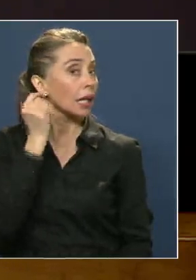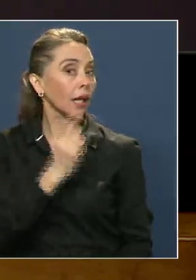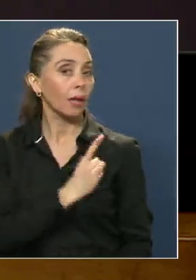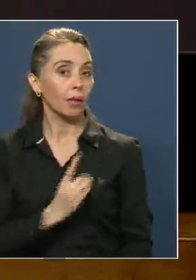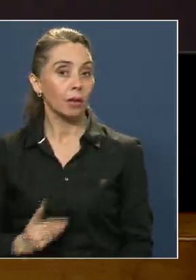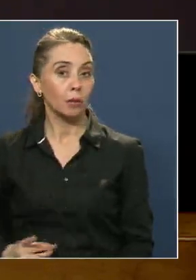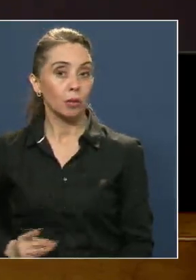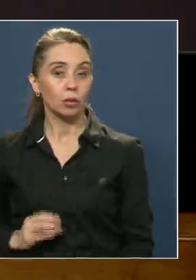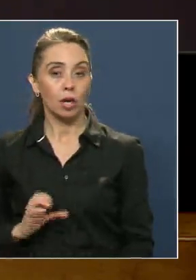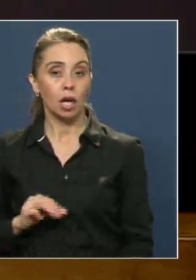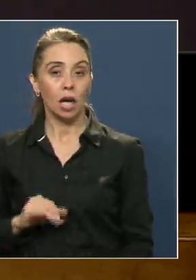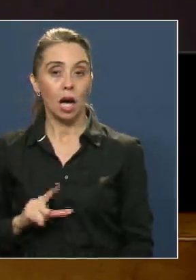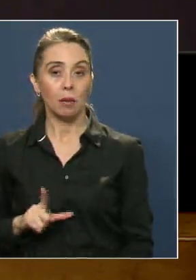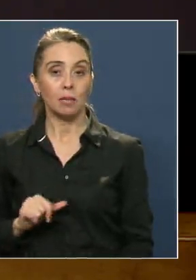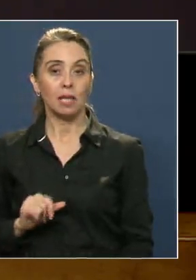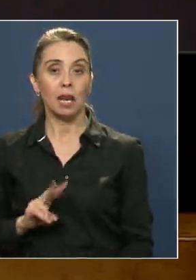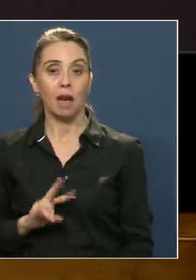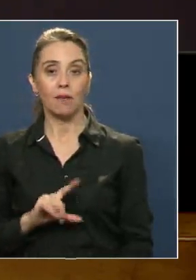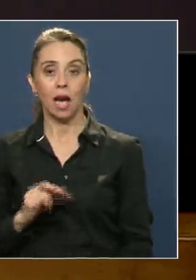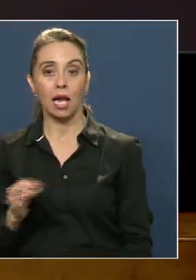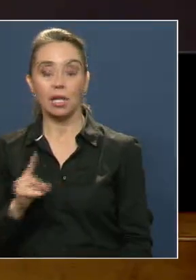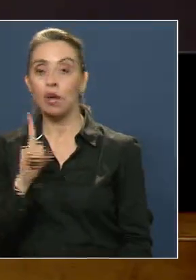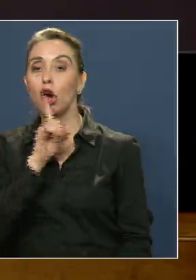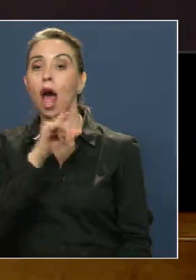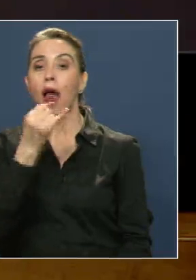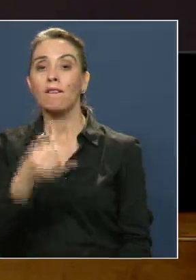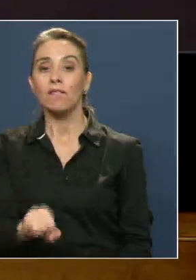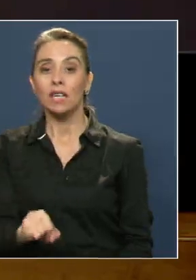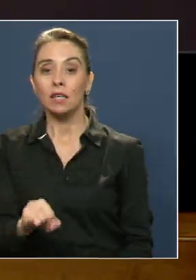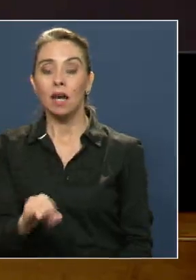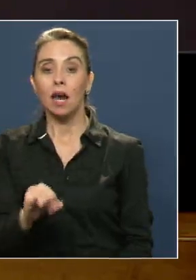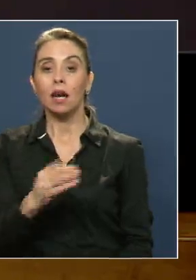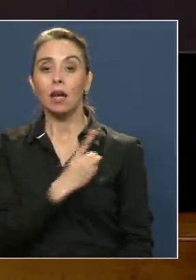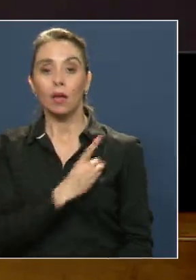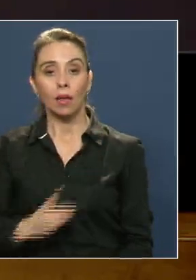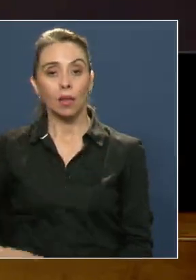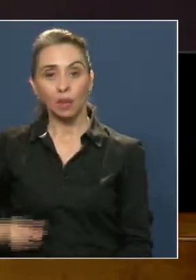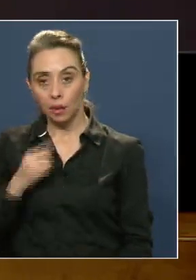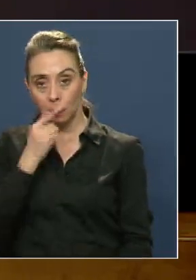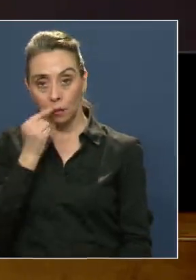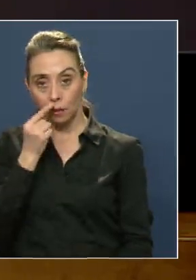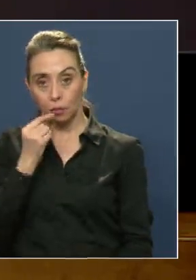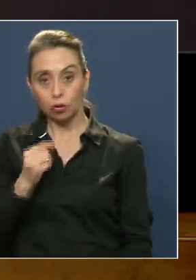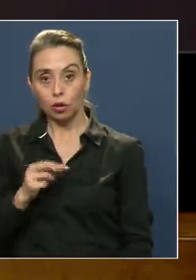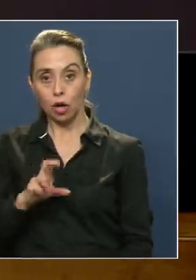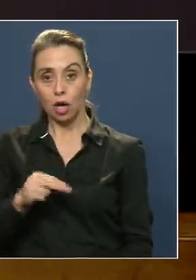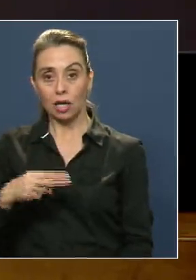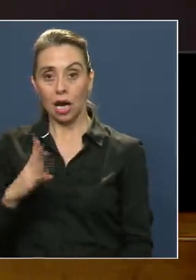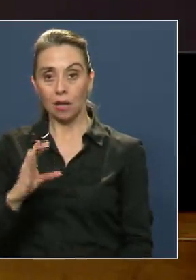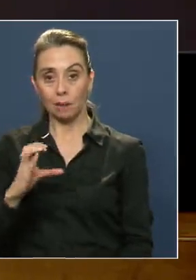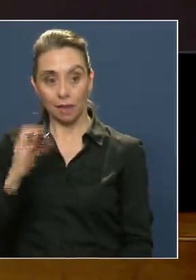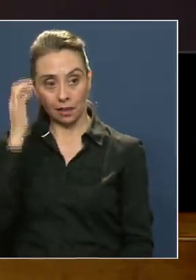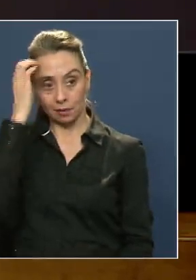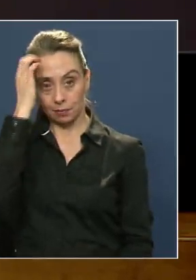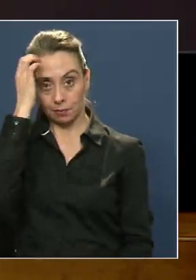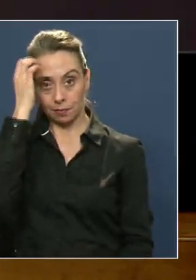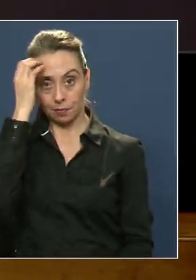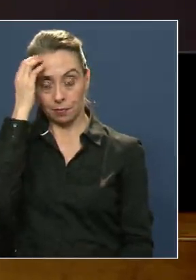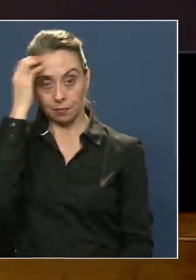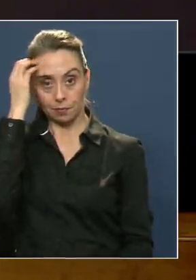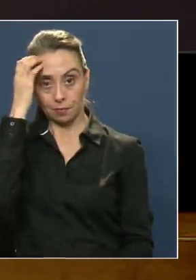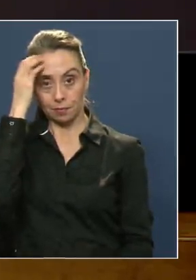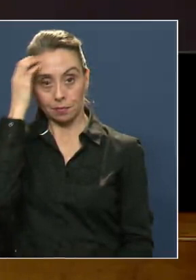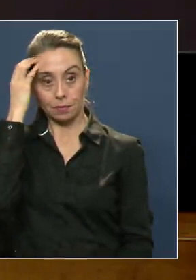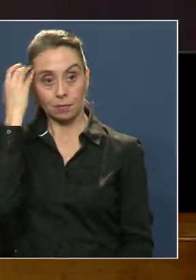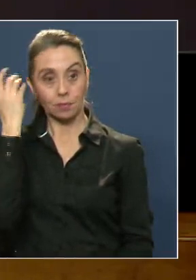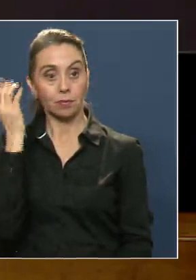doña Camila Vallejo Dowling y finalmente al honorable diputado don Jorge Rajev Schifferly. Diputada